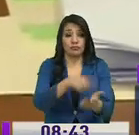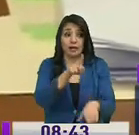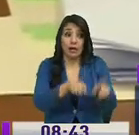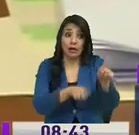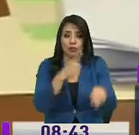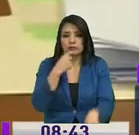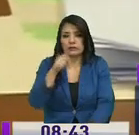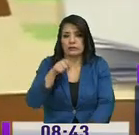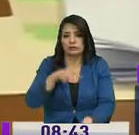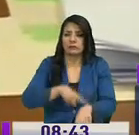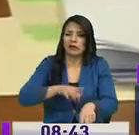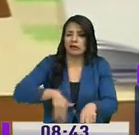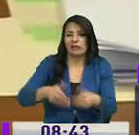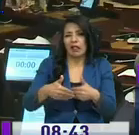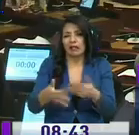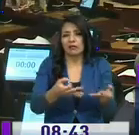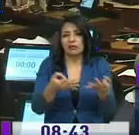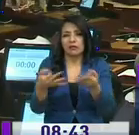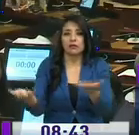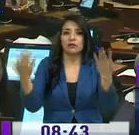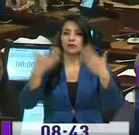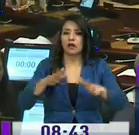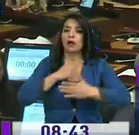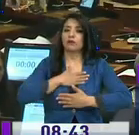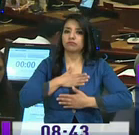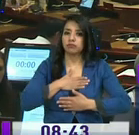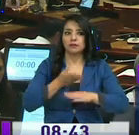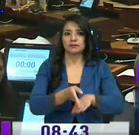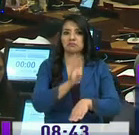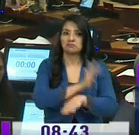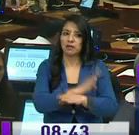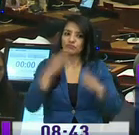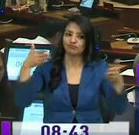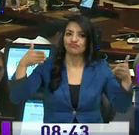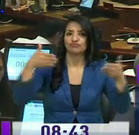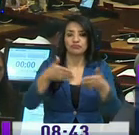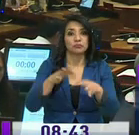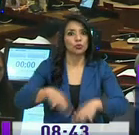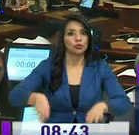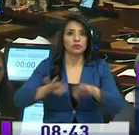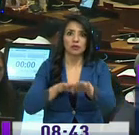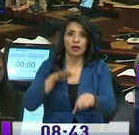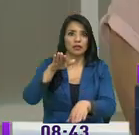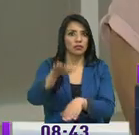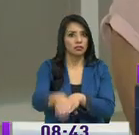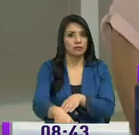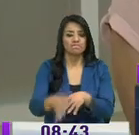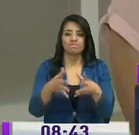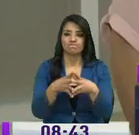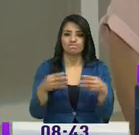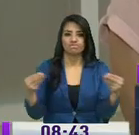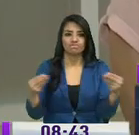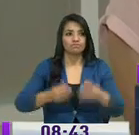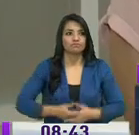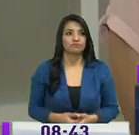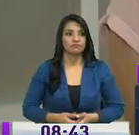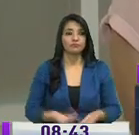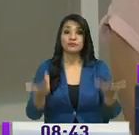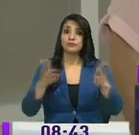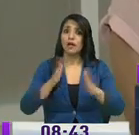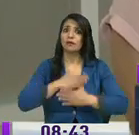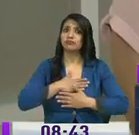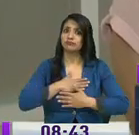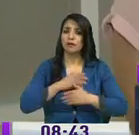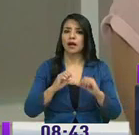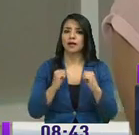aunque ha tardado mucho tiempo, por fin la Asamblea Nacional dará un paso importante en este tema. Por fin la Asamblea